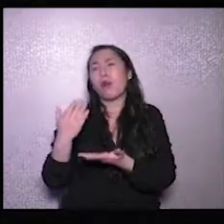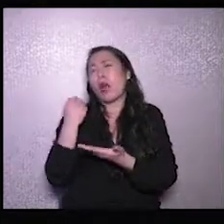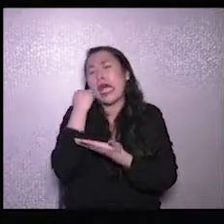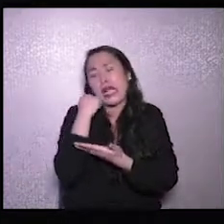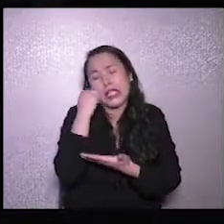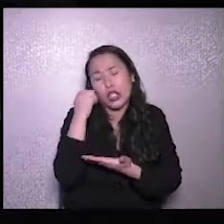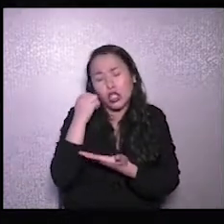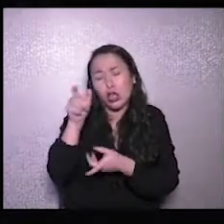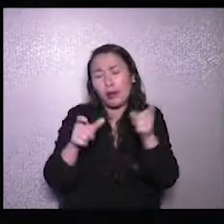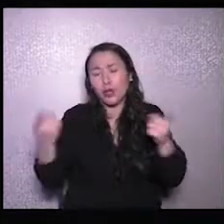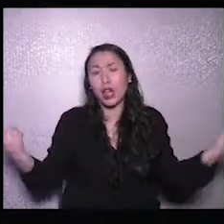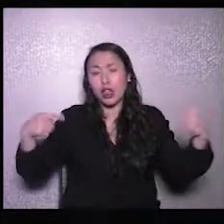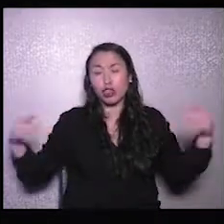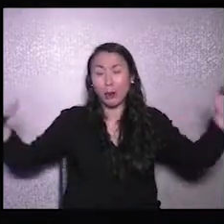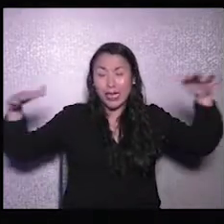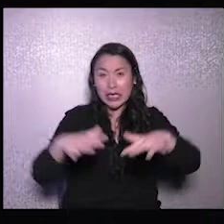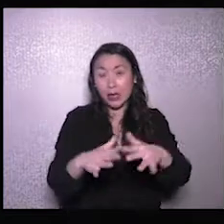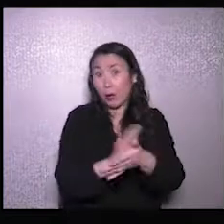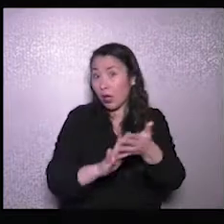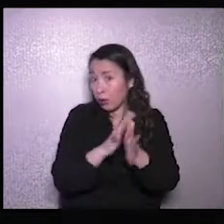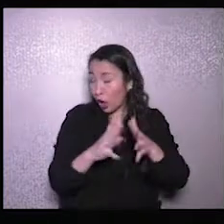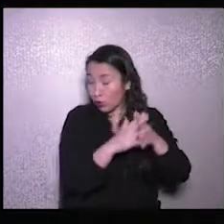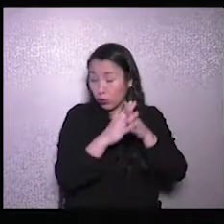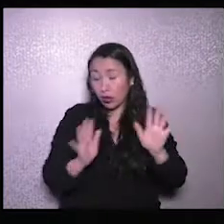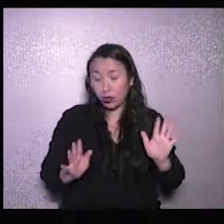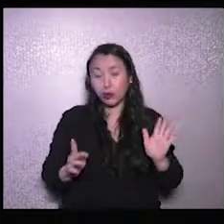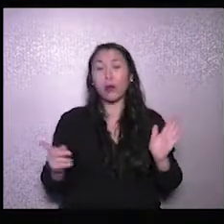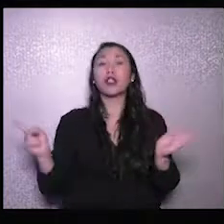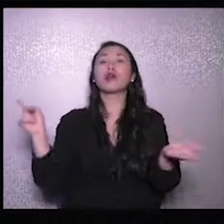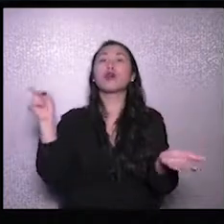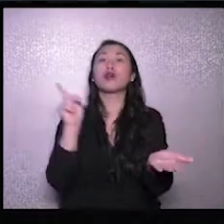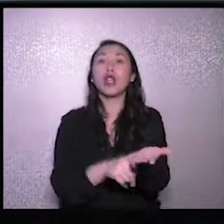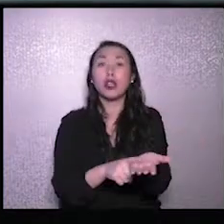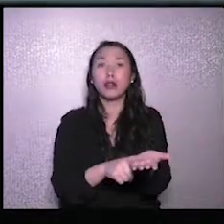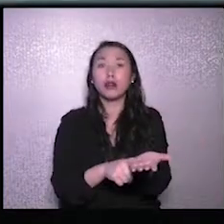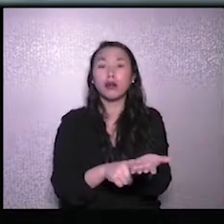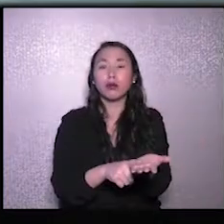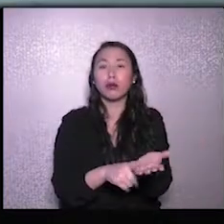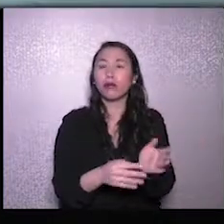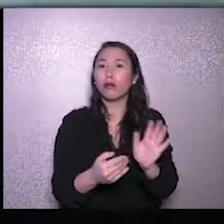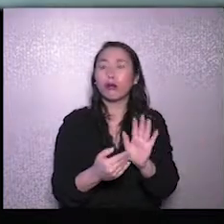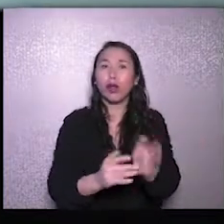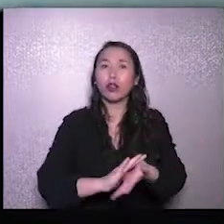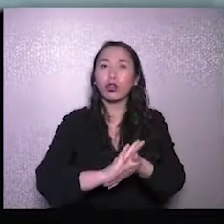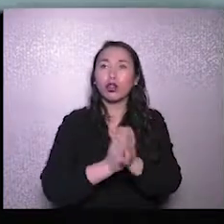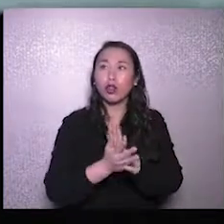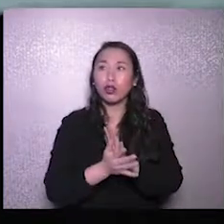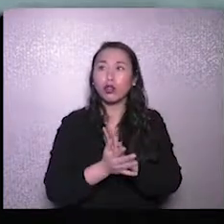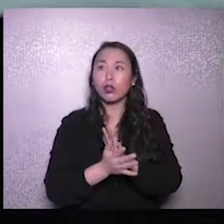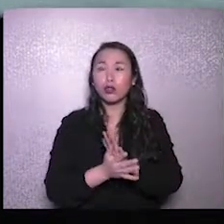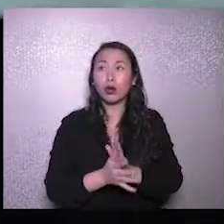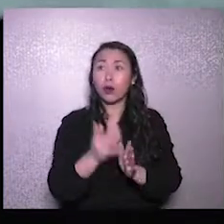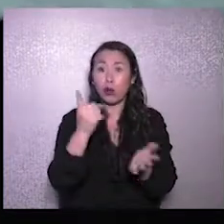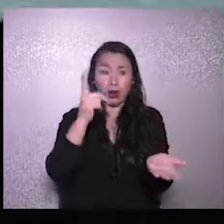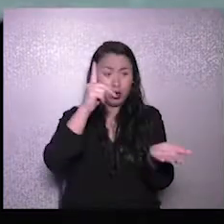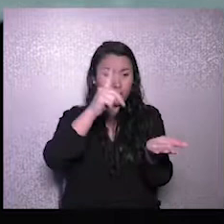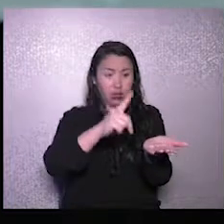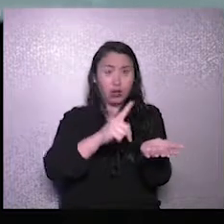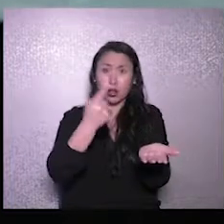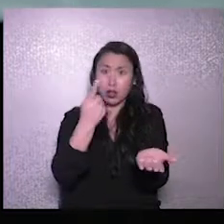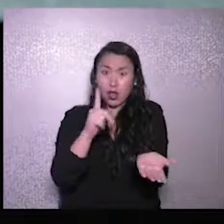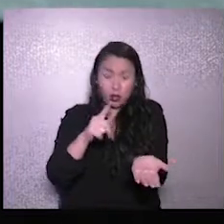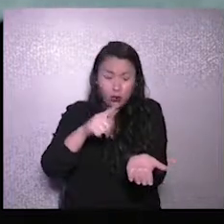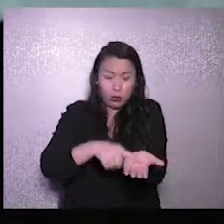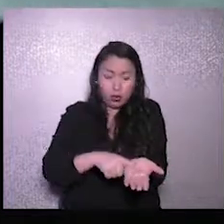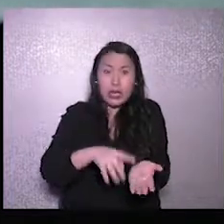ejemplo, uno pone su dedito, ¡pling!, y sale todo lo que uno es. O sea, el tipo con una imagen es capaz